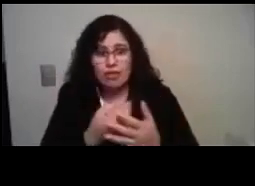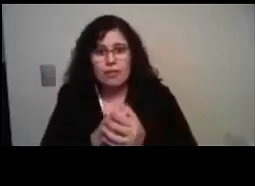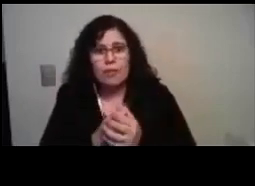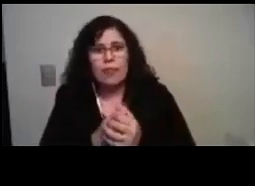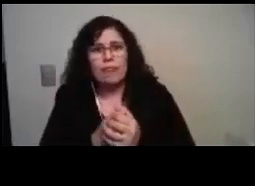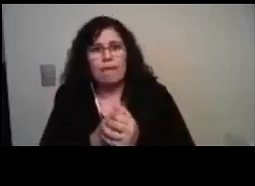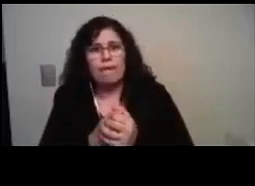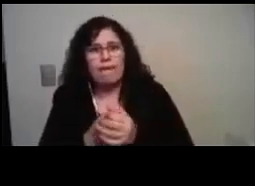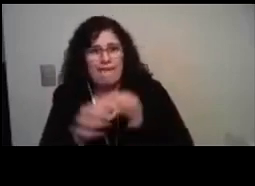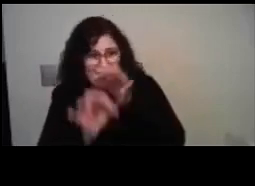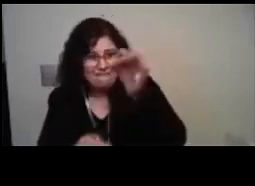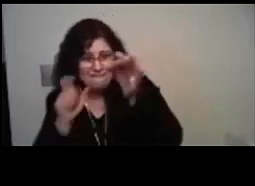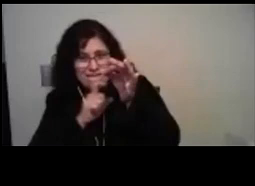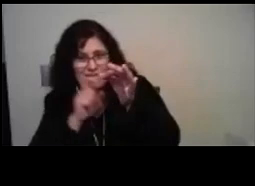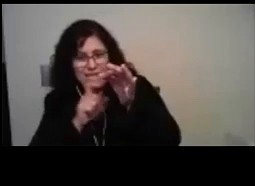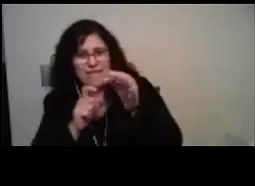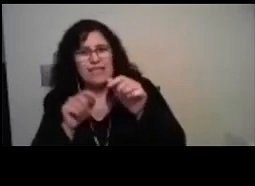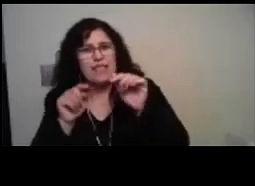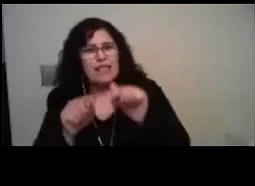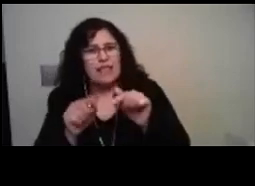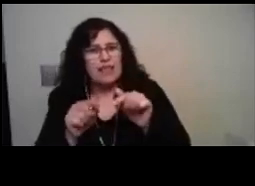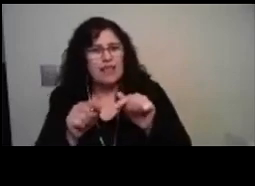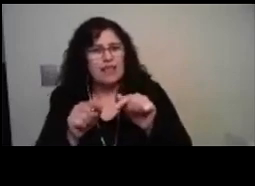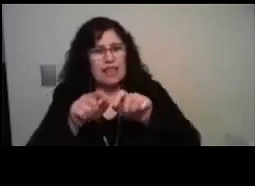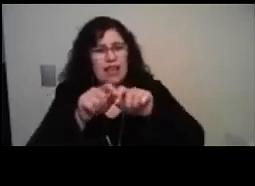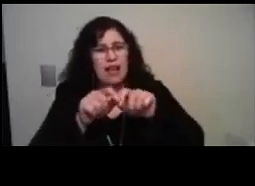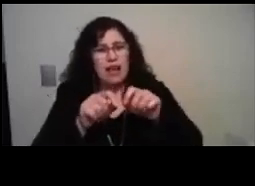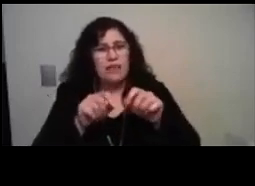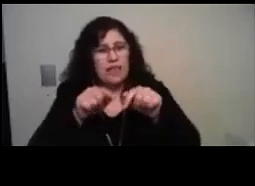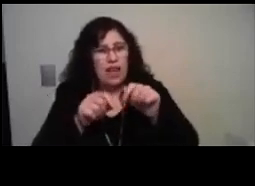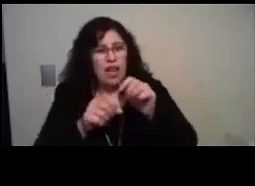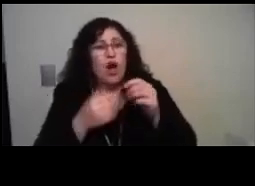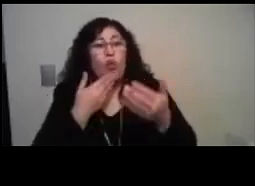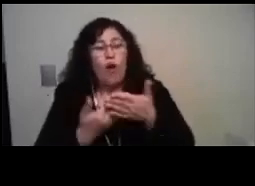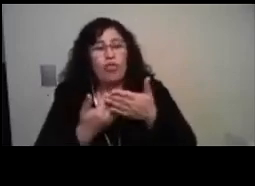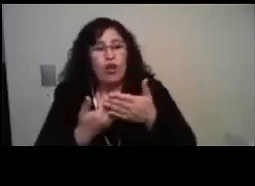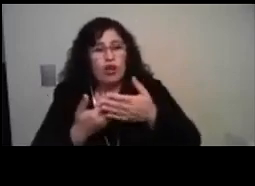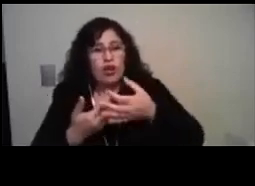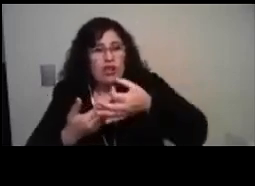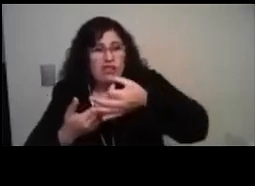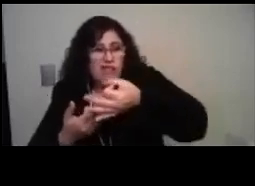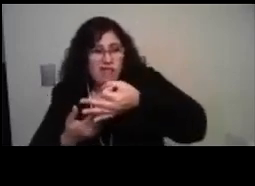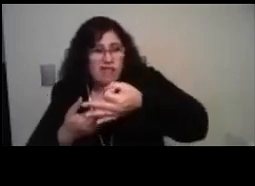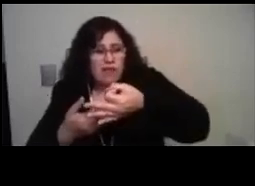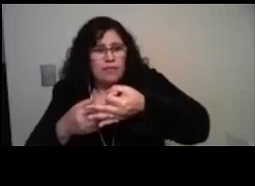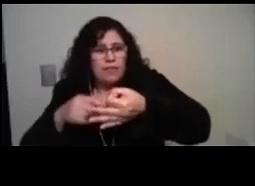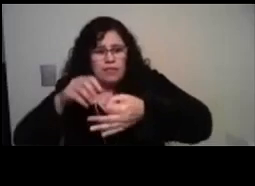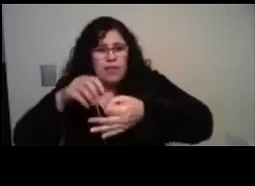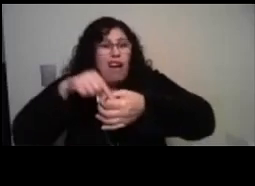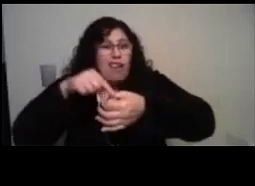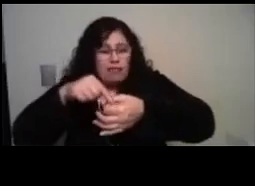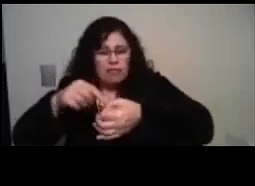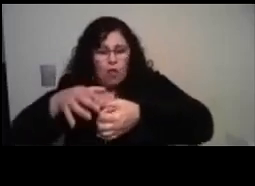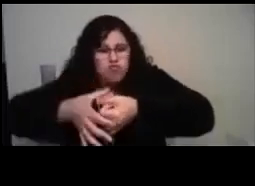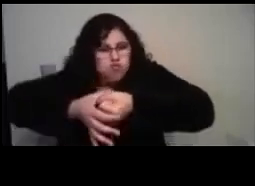de provocar un accidente cerebrovascular de tipo hemorrágico, porque aumenta la presión sobre las paredes arteriales que finalmente hacen